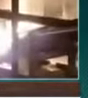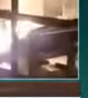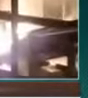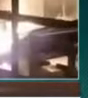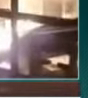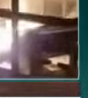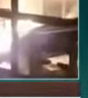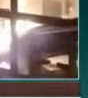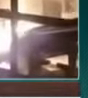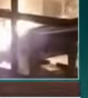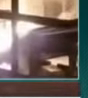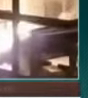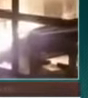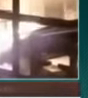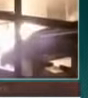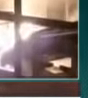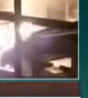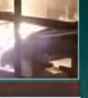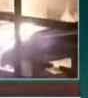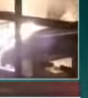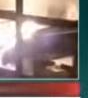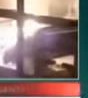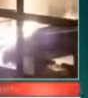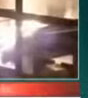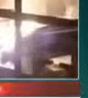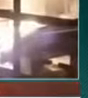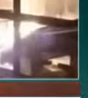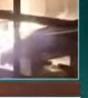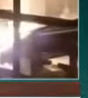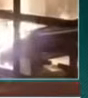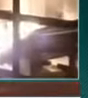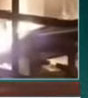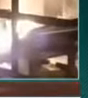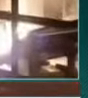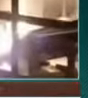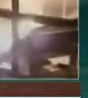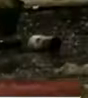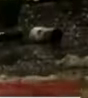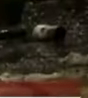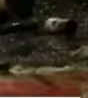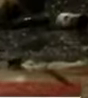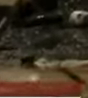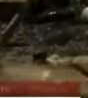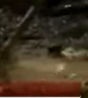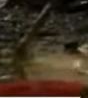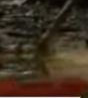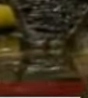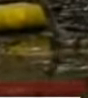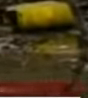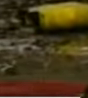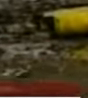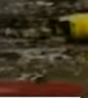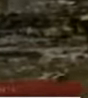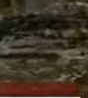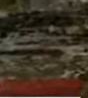establecer científicamente la participación de los detenidos acá en el lugar de los hechos. Me imagino que ustedes pudieron llegar, ¿cuántas personas fueron las que